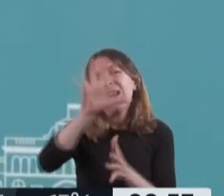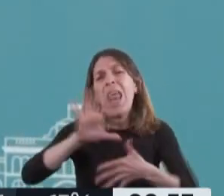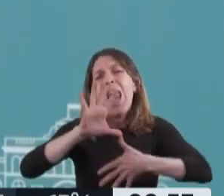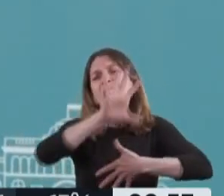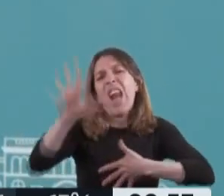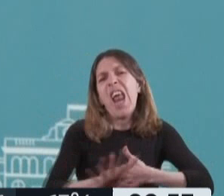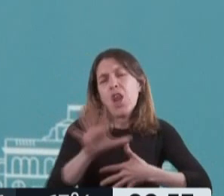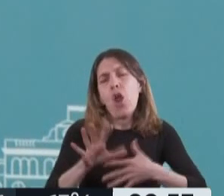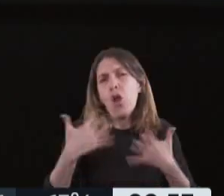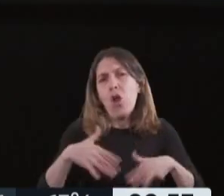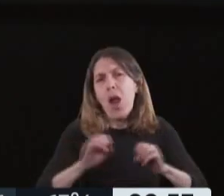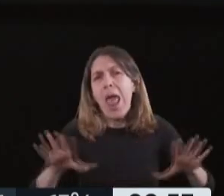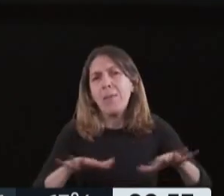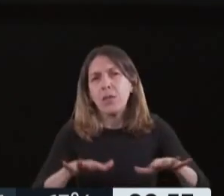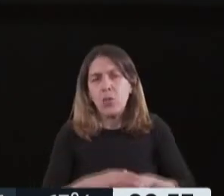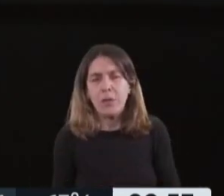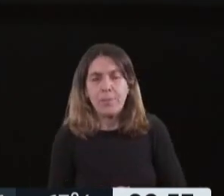nuestro país